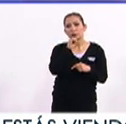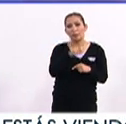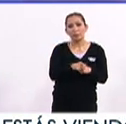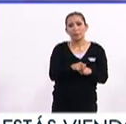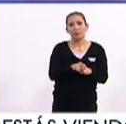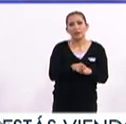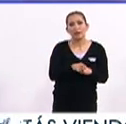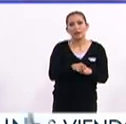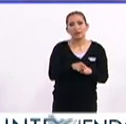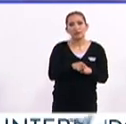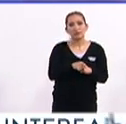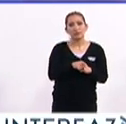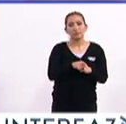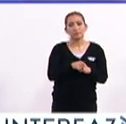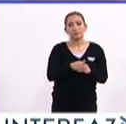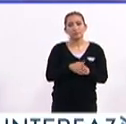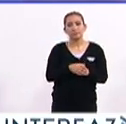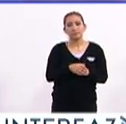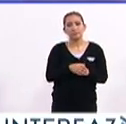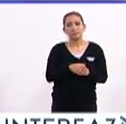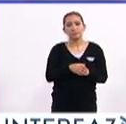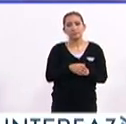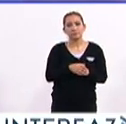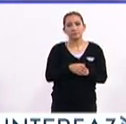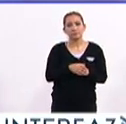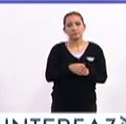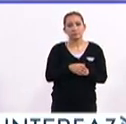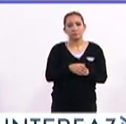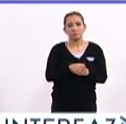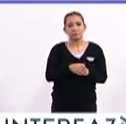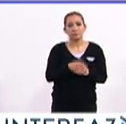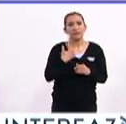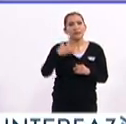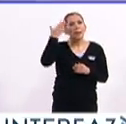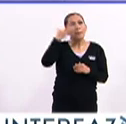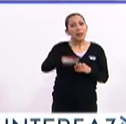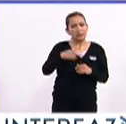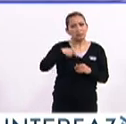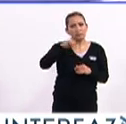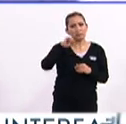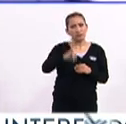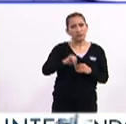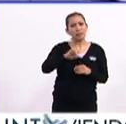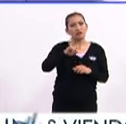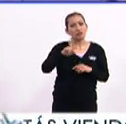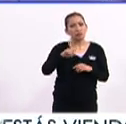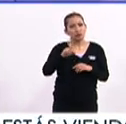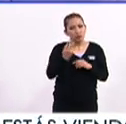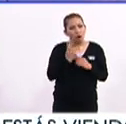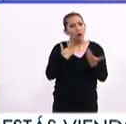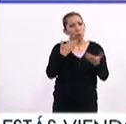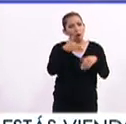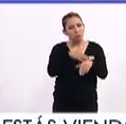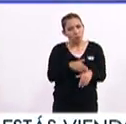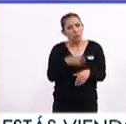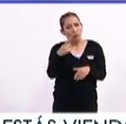como son los estudios preclínicos, el saber que efectivamente el producto va a cumplir con los requerimientos,